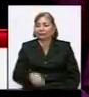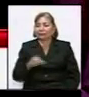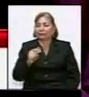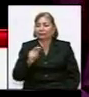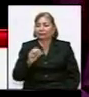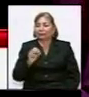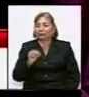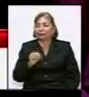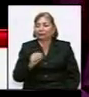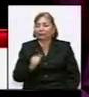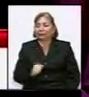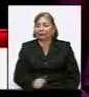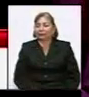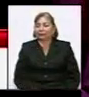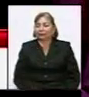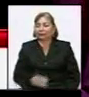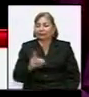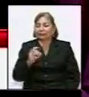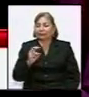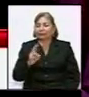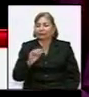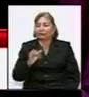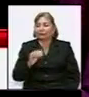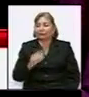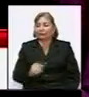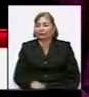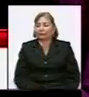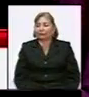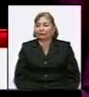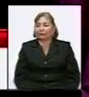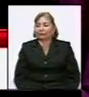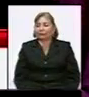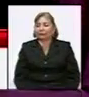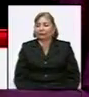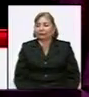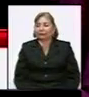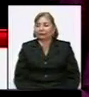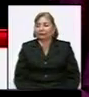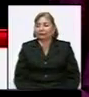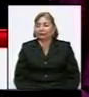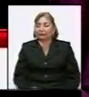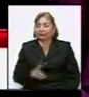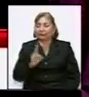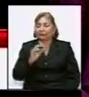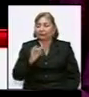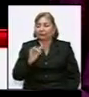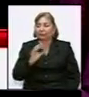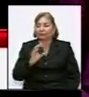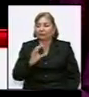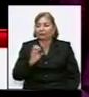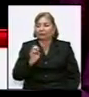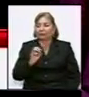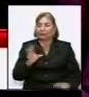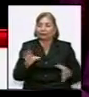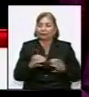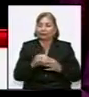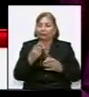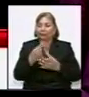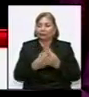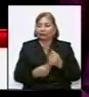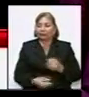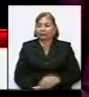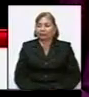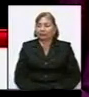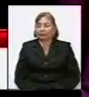favor necesitaba la vida ahora corre si está bien se ha aprobado por unanimidad